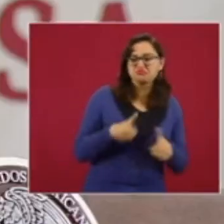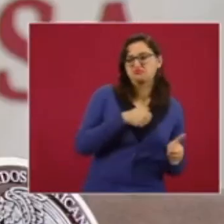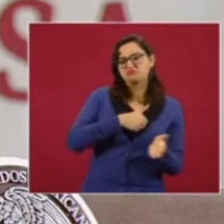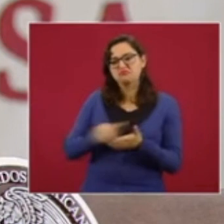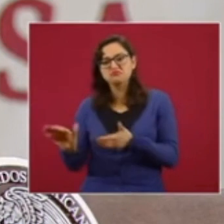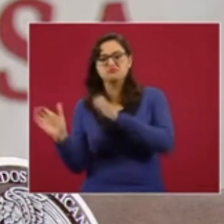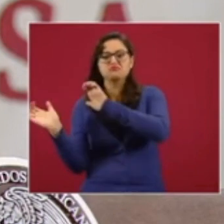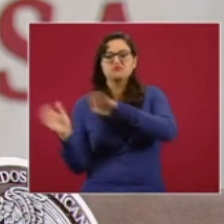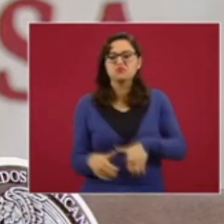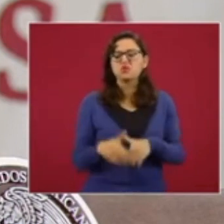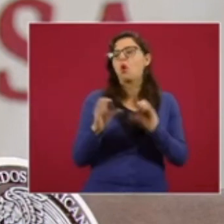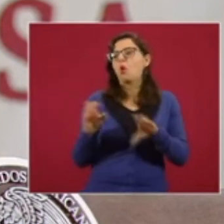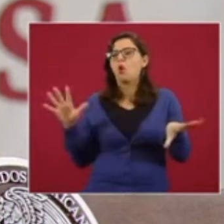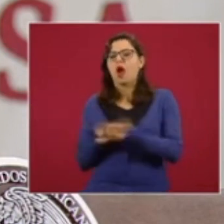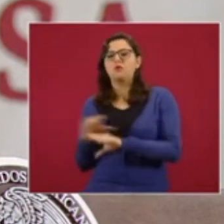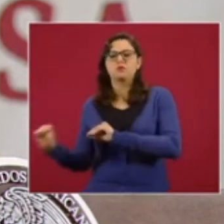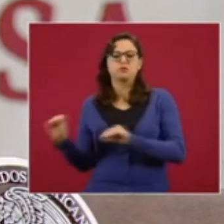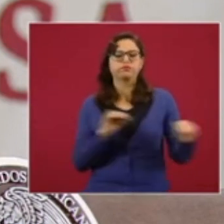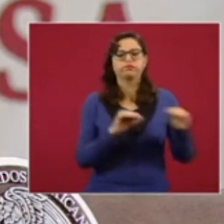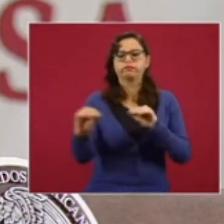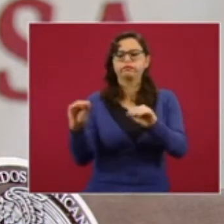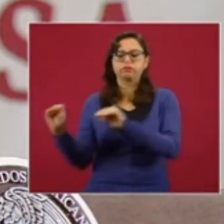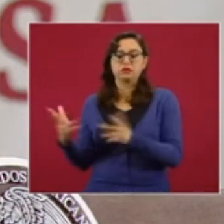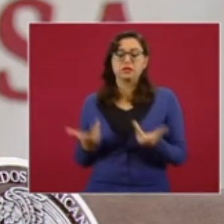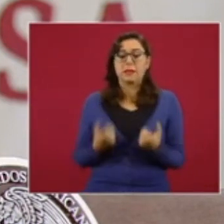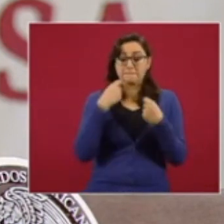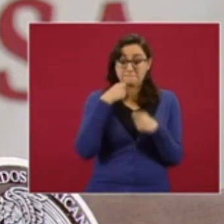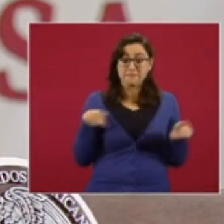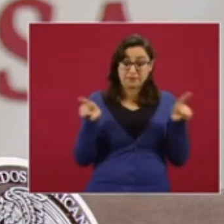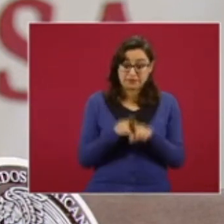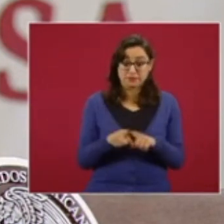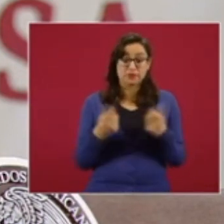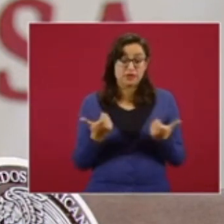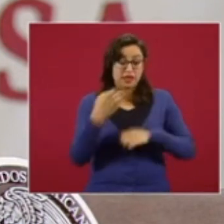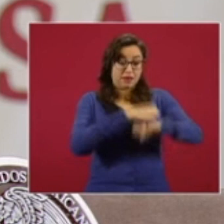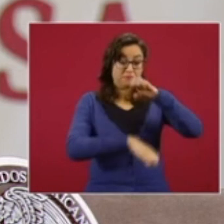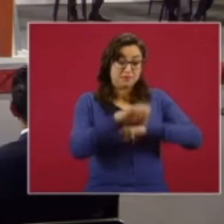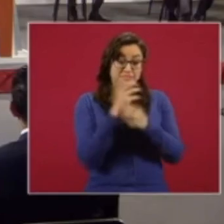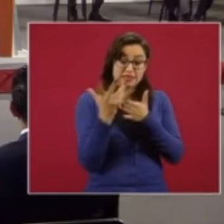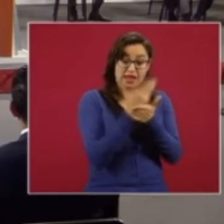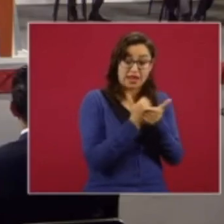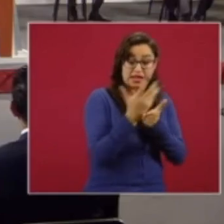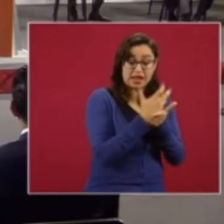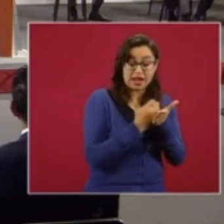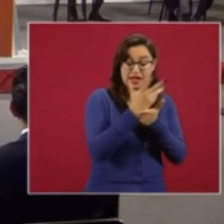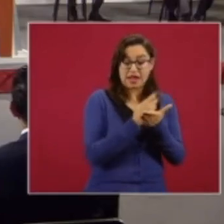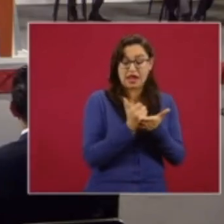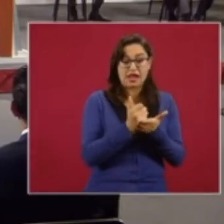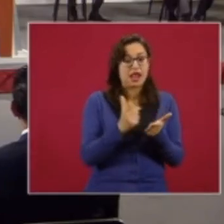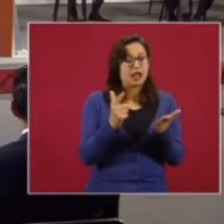empresas a contentillo el pago de reparto de utilidades según la ley las empresas están